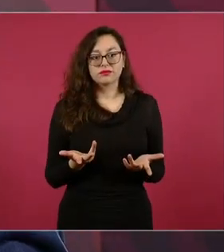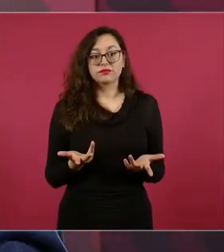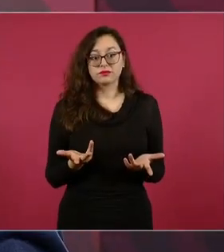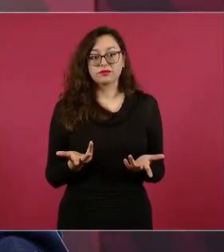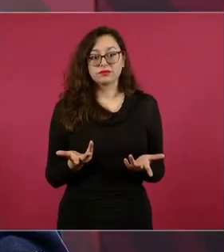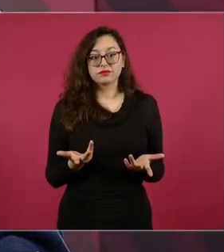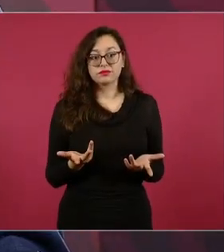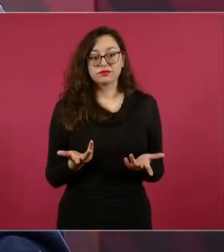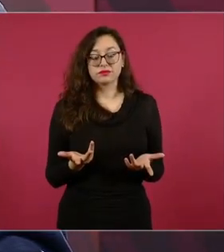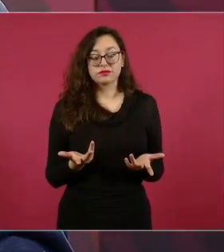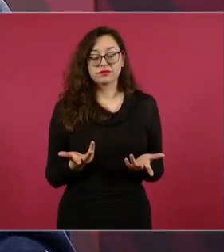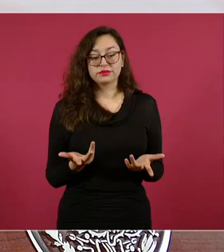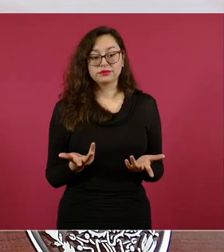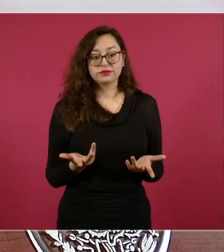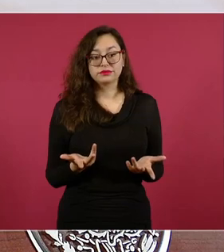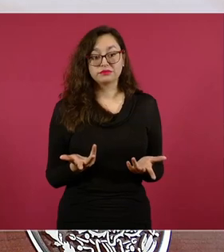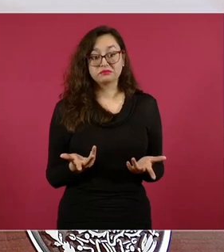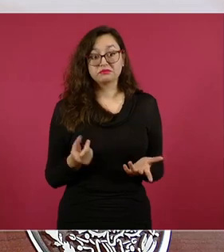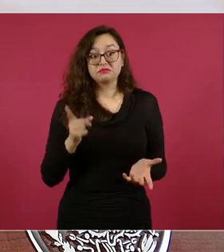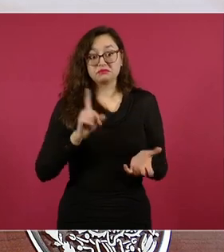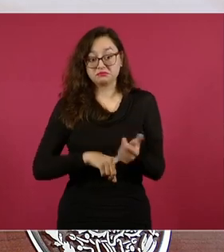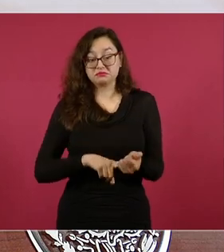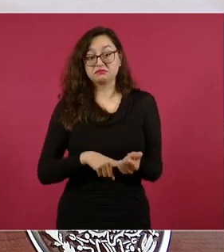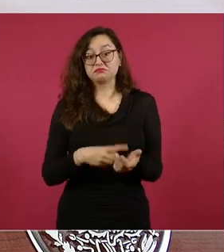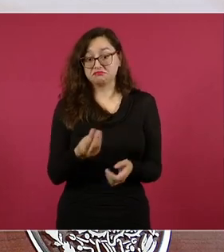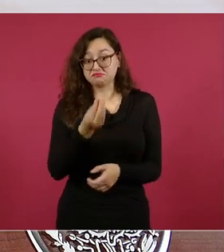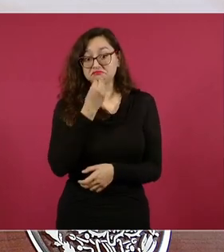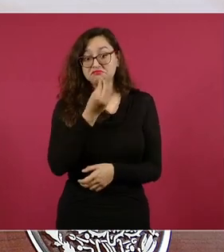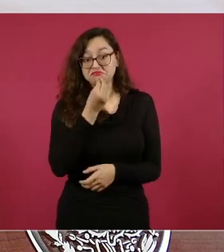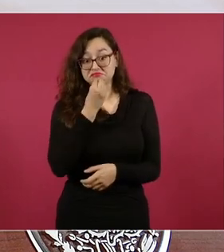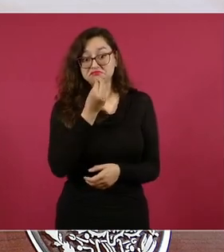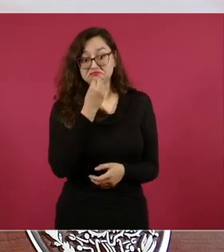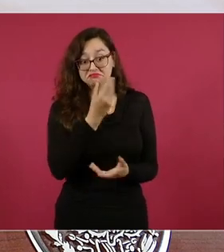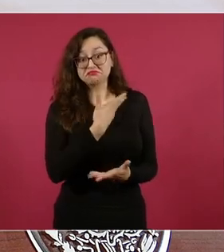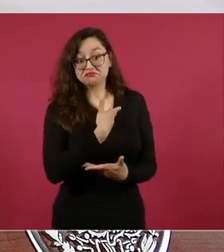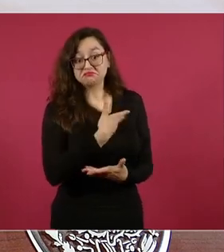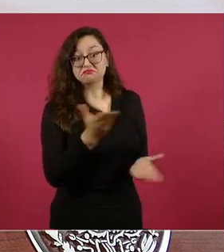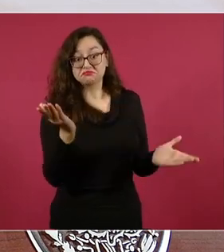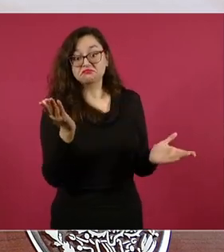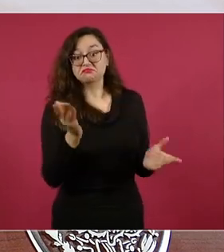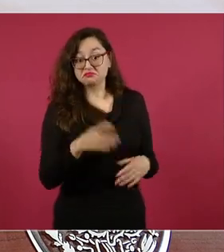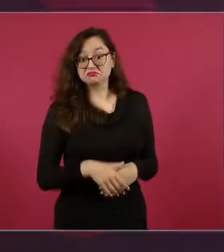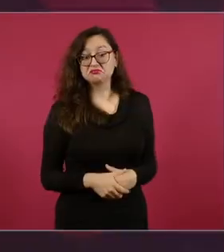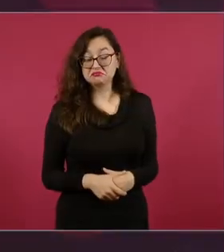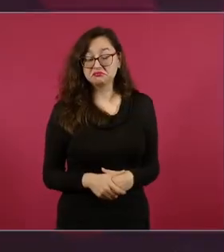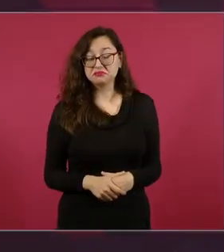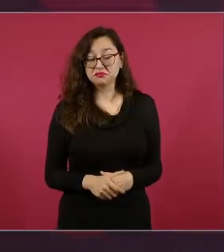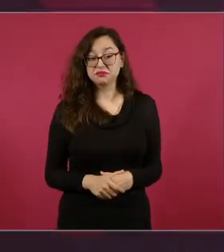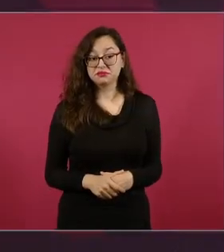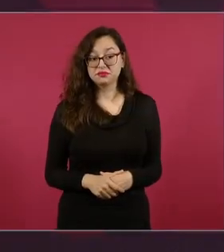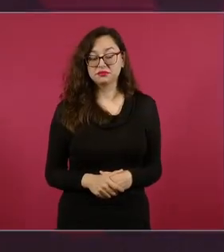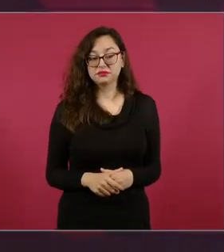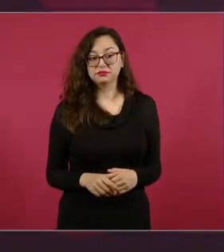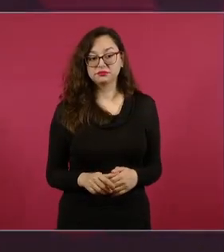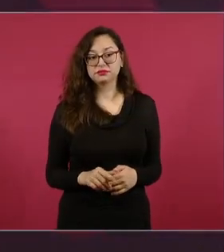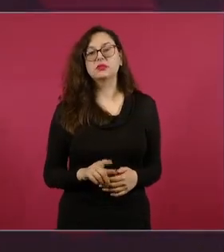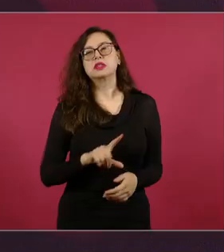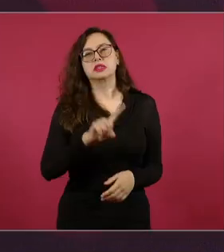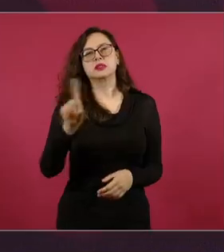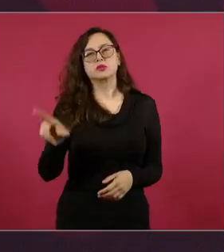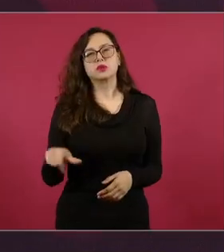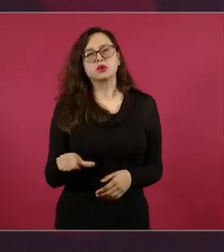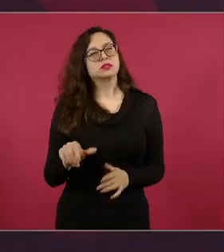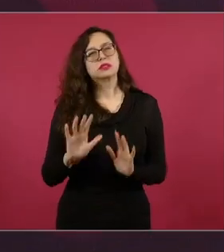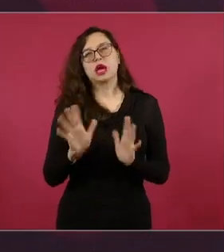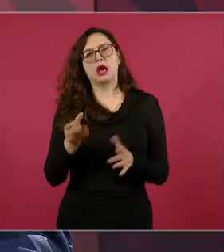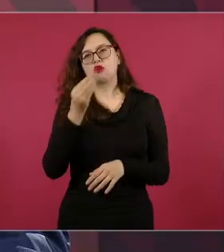había incluso comedor. Antes de que yo llegara, había comedor. Cuando yo